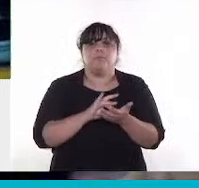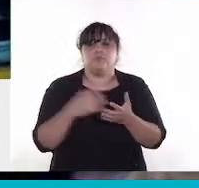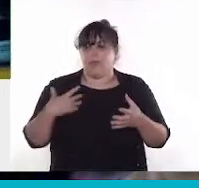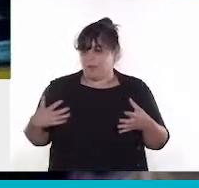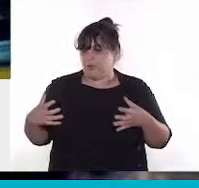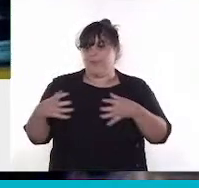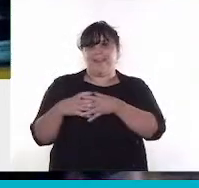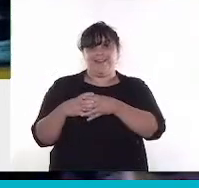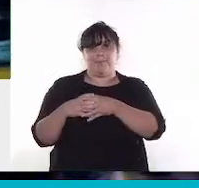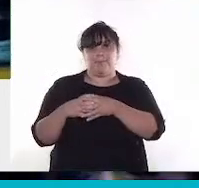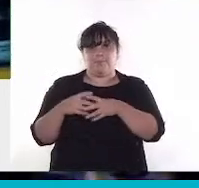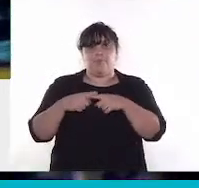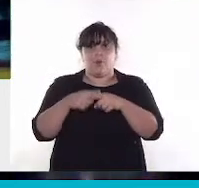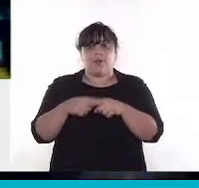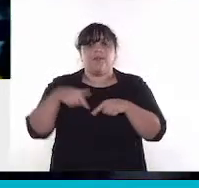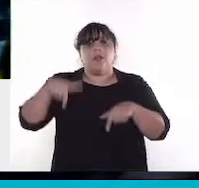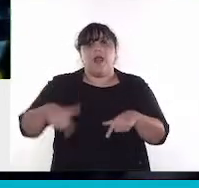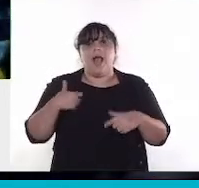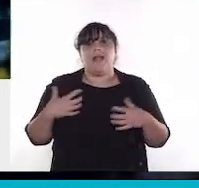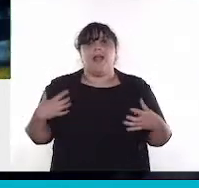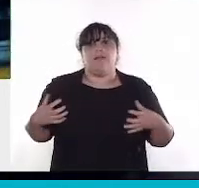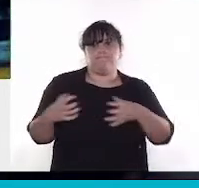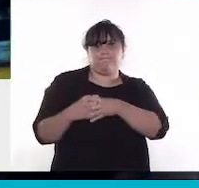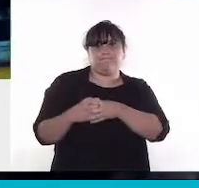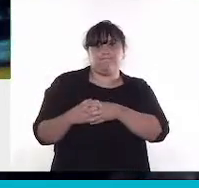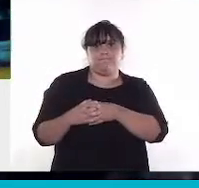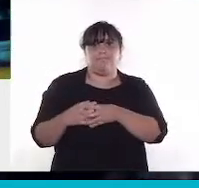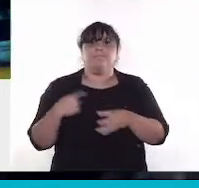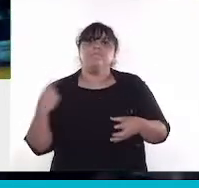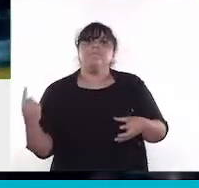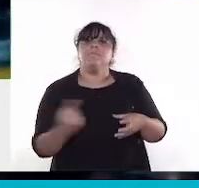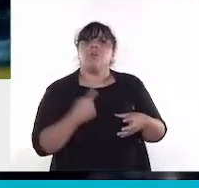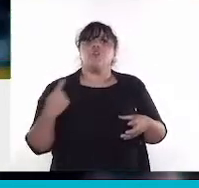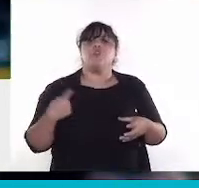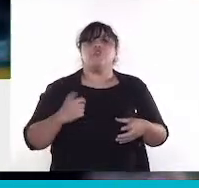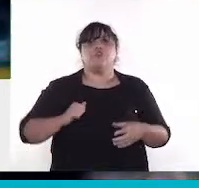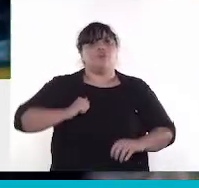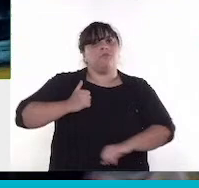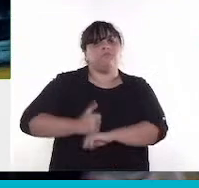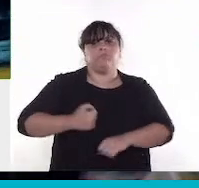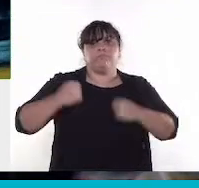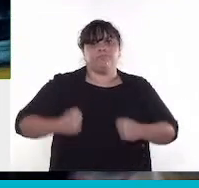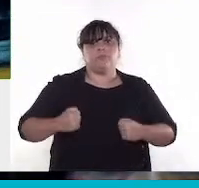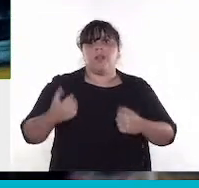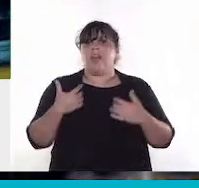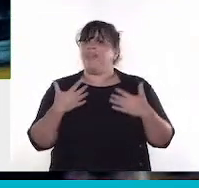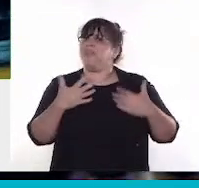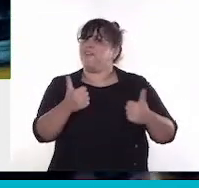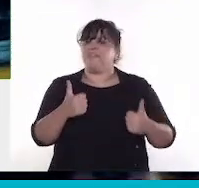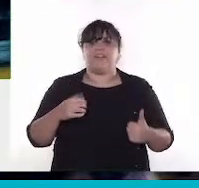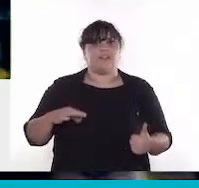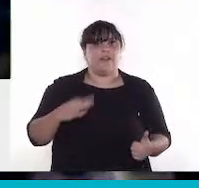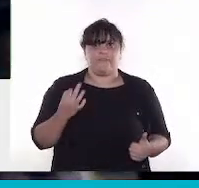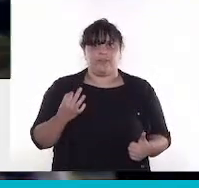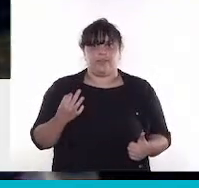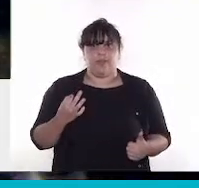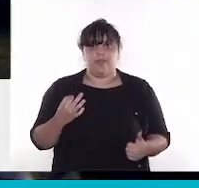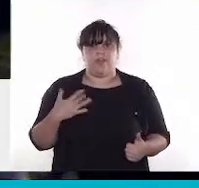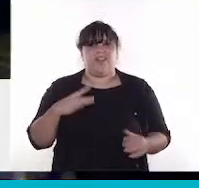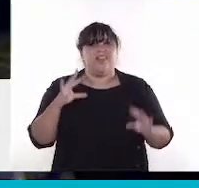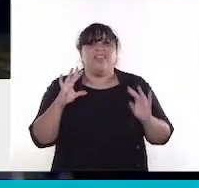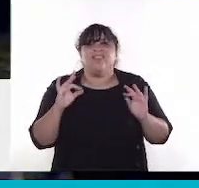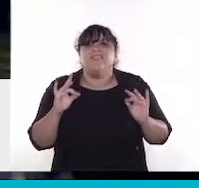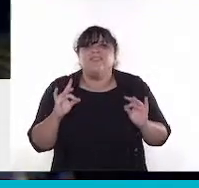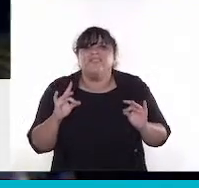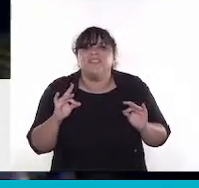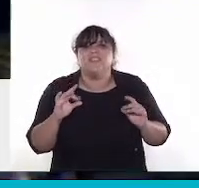diputados que están acá hoy conmigo acompañándome. Nosotros tenemos una postura clara de defensa de la vida y vemos muy difícil poder